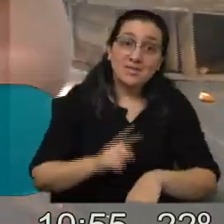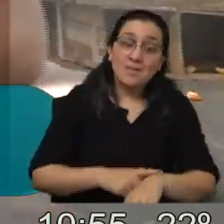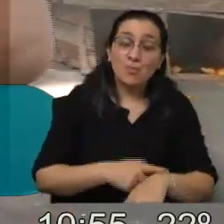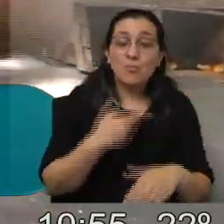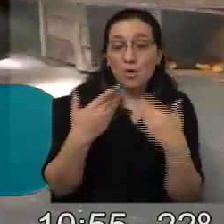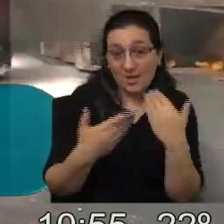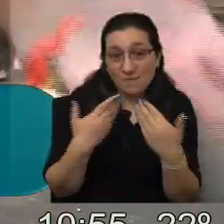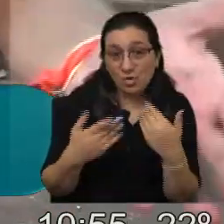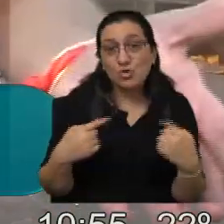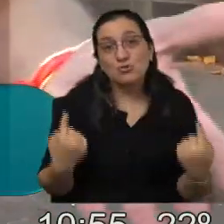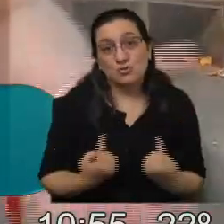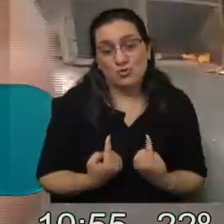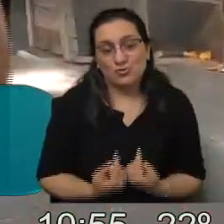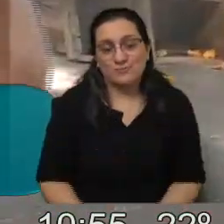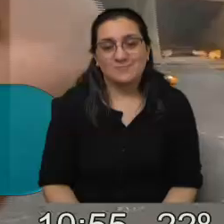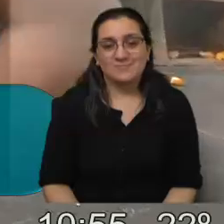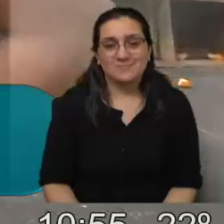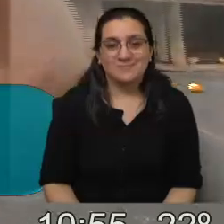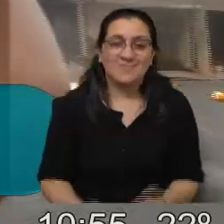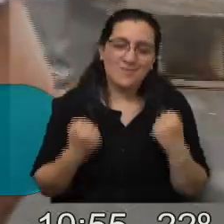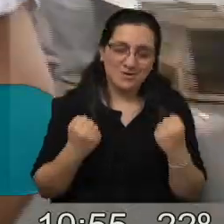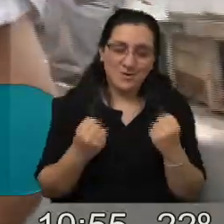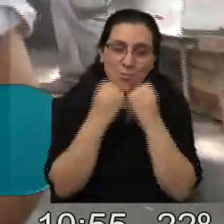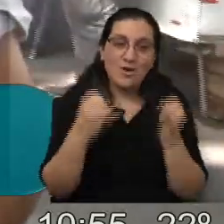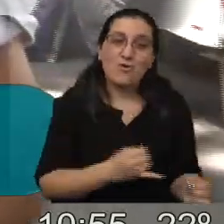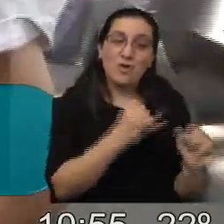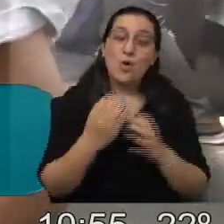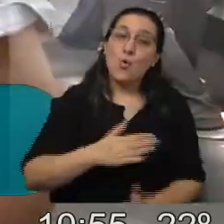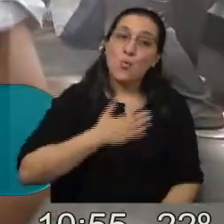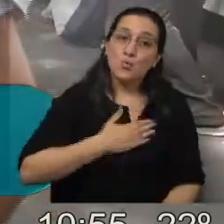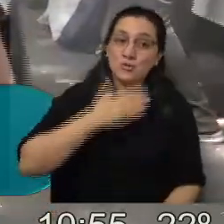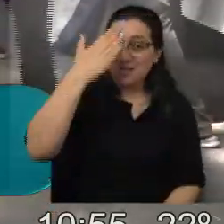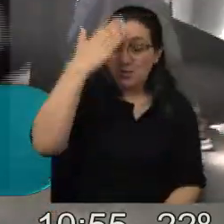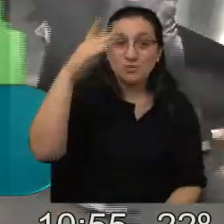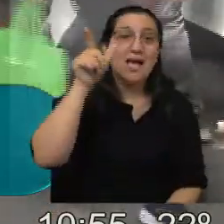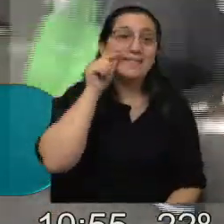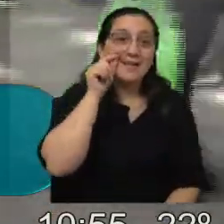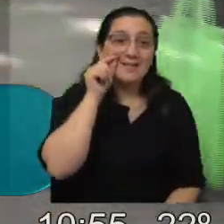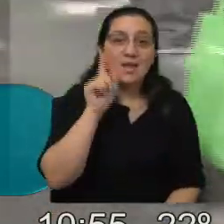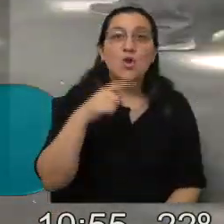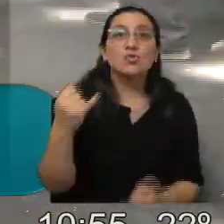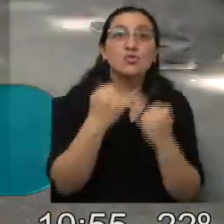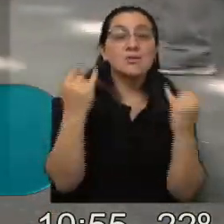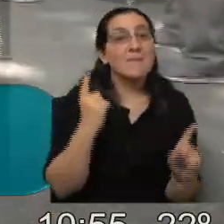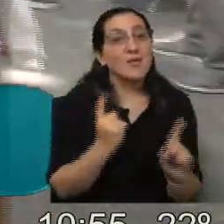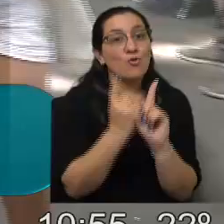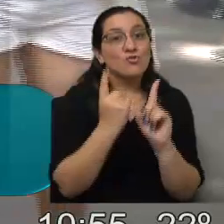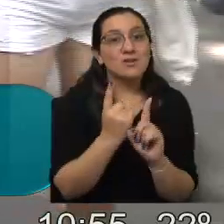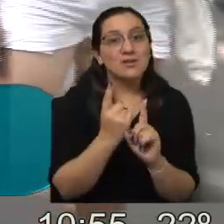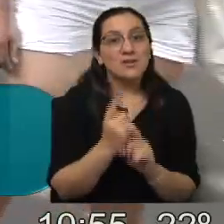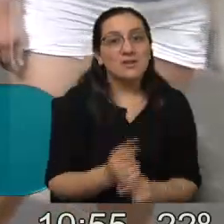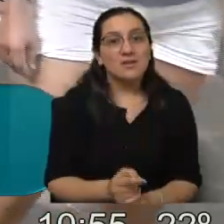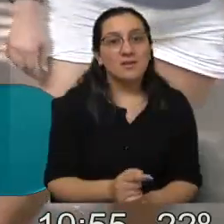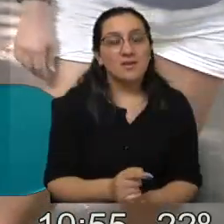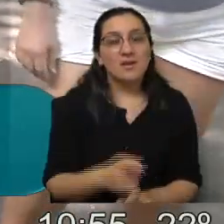charlar un ratito con nosotros y con los que están del otro lado. Vamos arriba. Buena jornada. Es un gusto y saludos a Tania. El otro día la vi